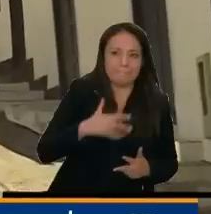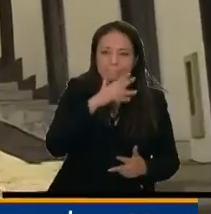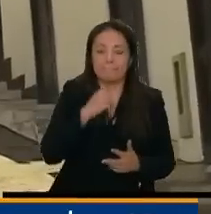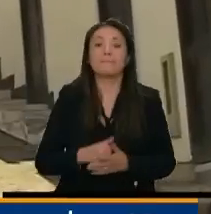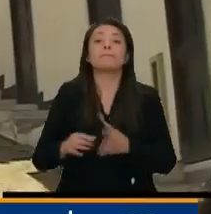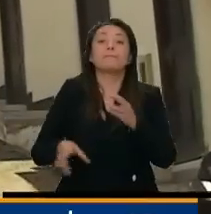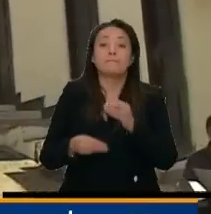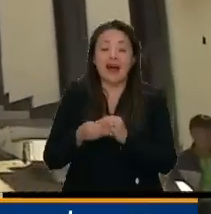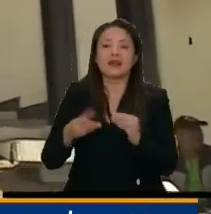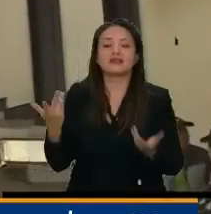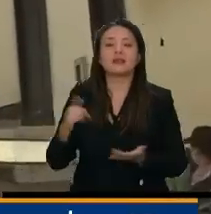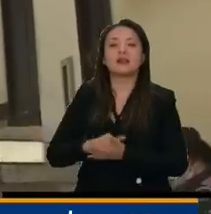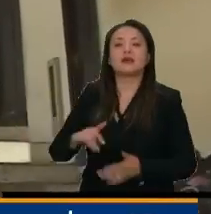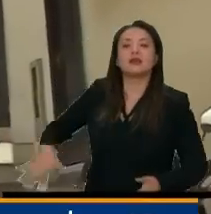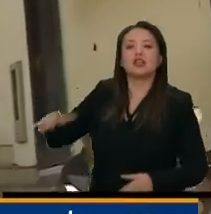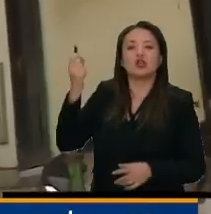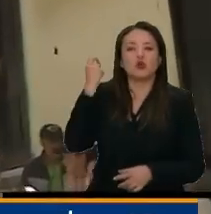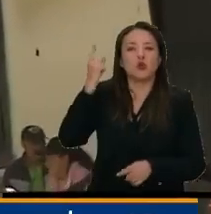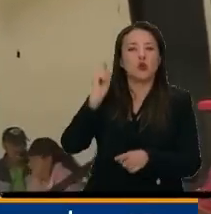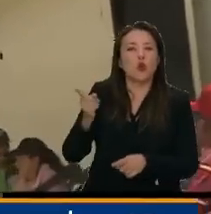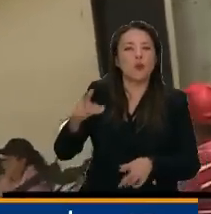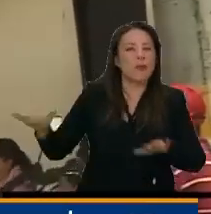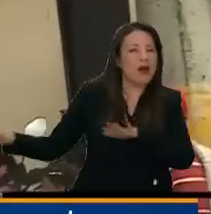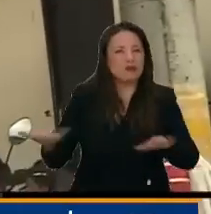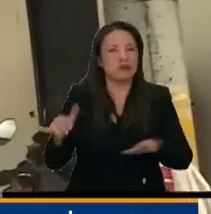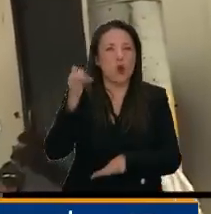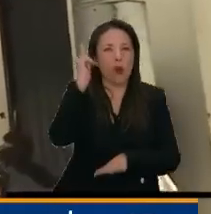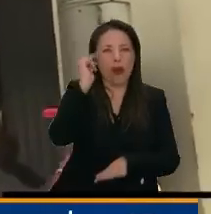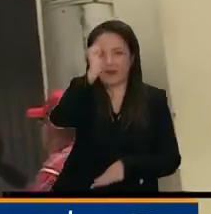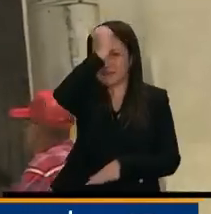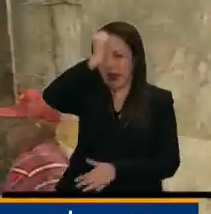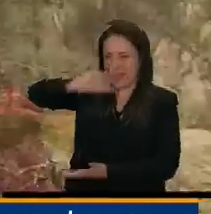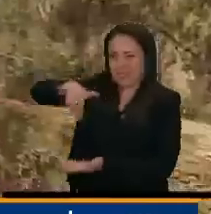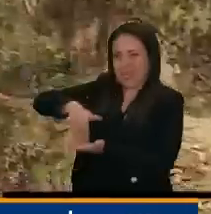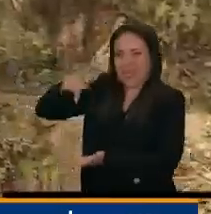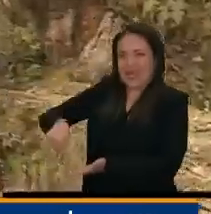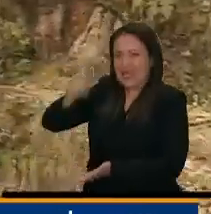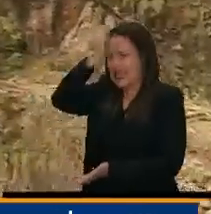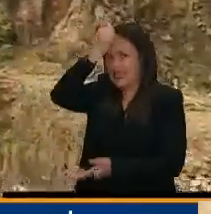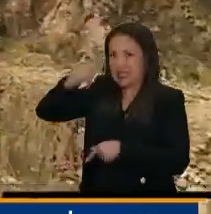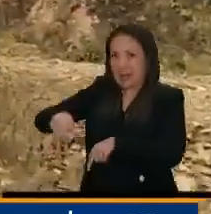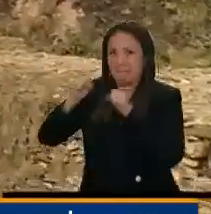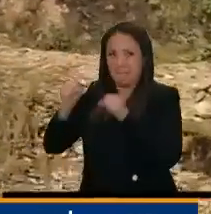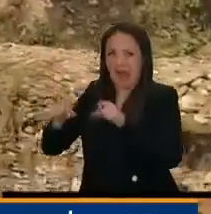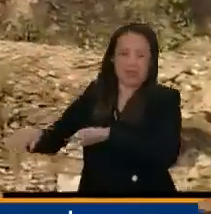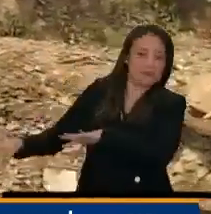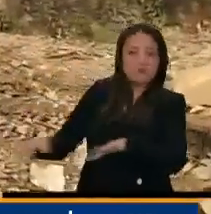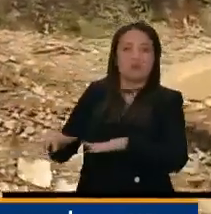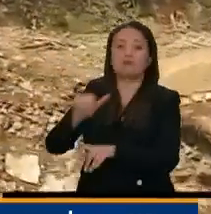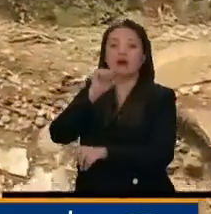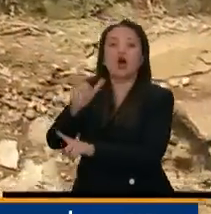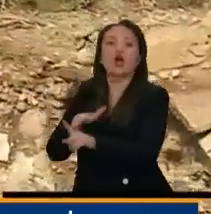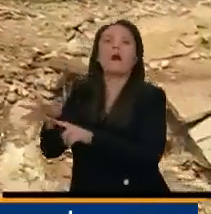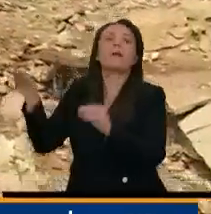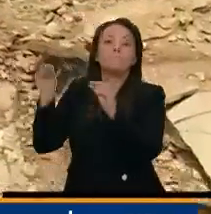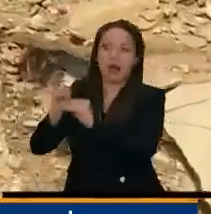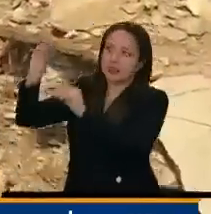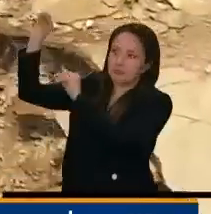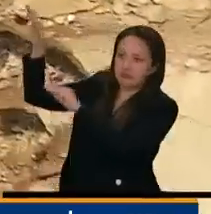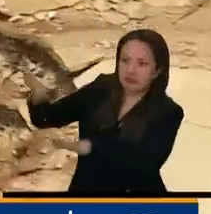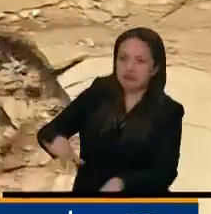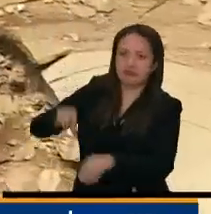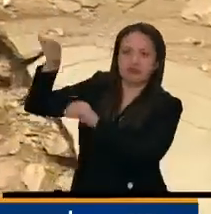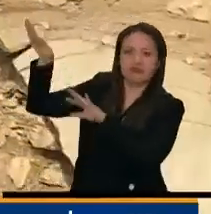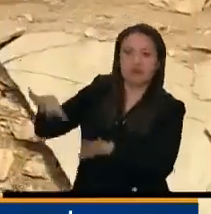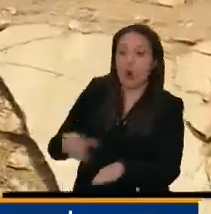Sumado a esto, el fuerte temblor del jueves, cuyo epicentro fue esta población, la crisis aumentó porque provocó más caída de material